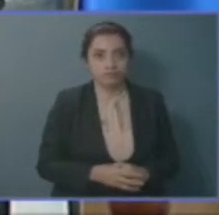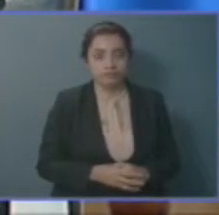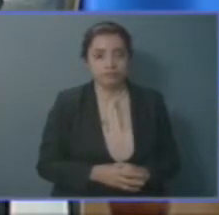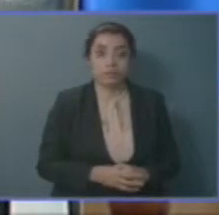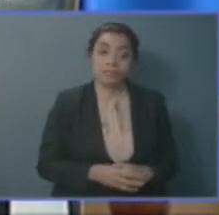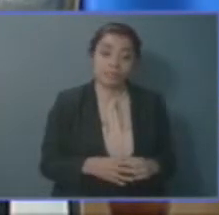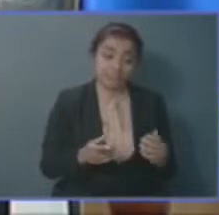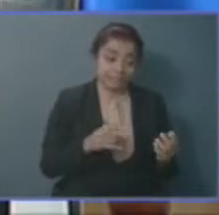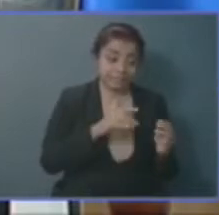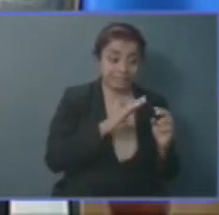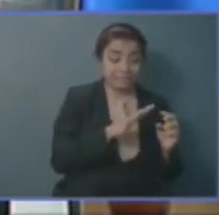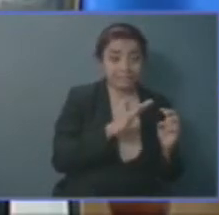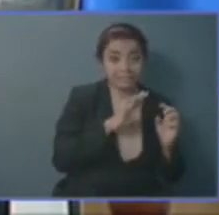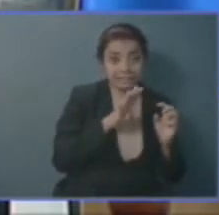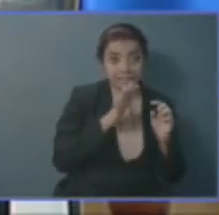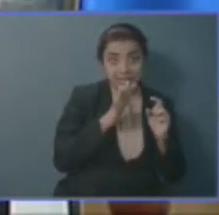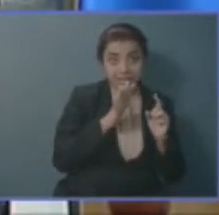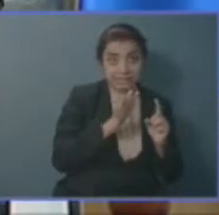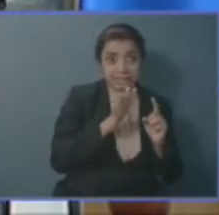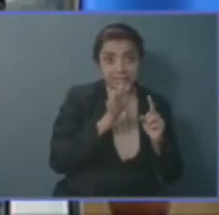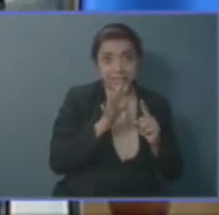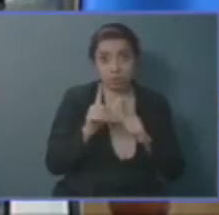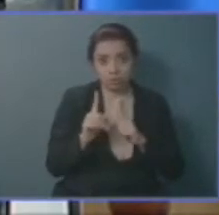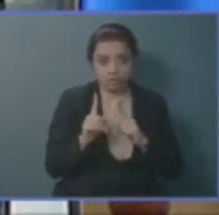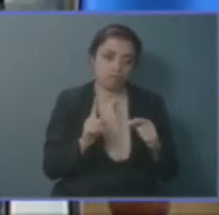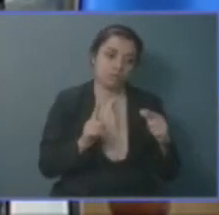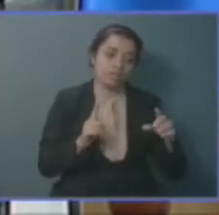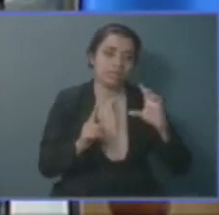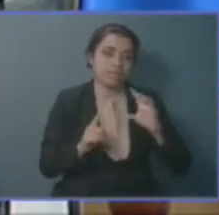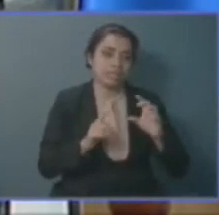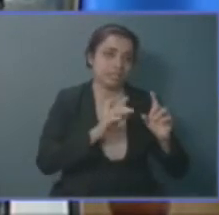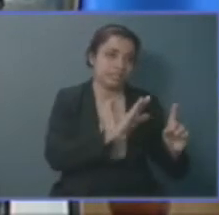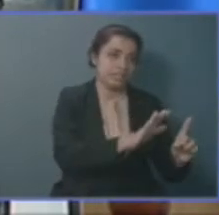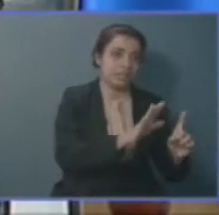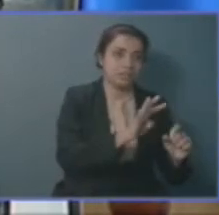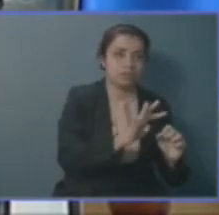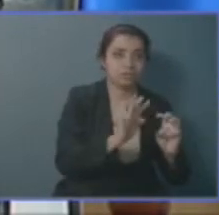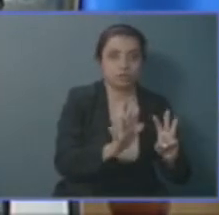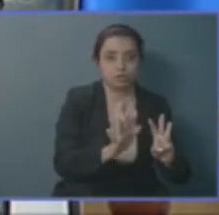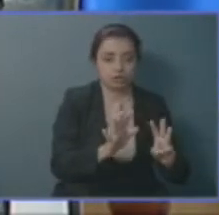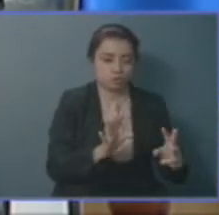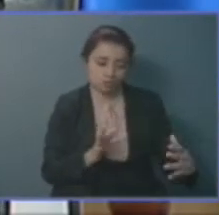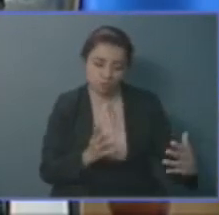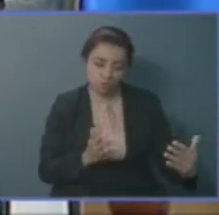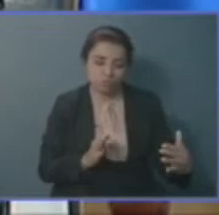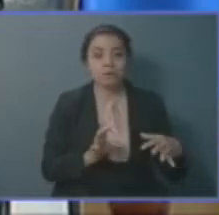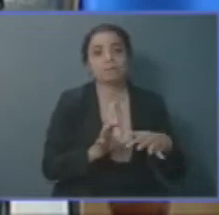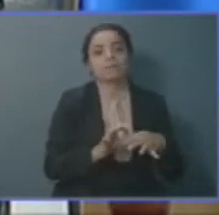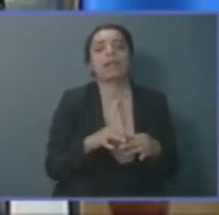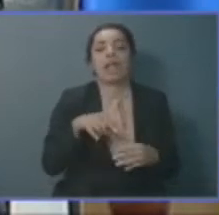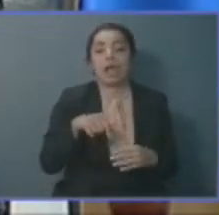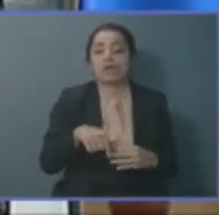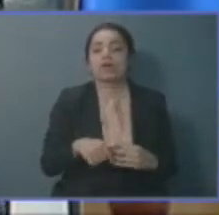De tal manera de que eso es lo que tenemos ante nosotros. Un decreto